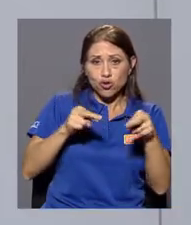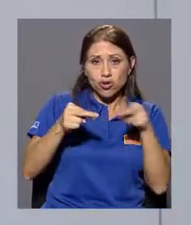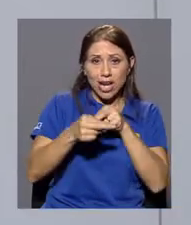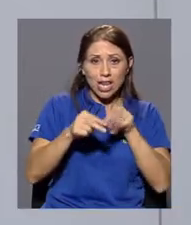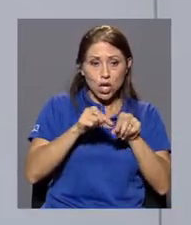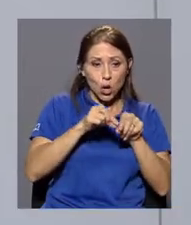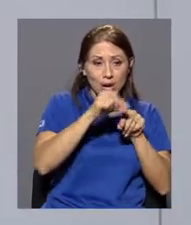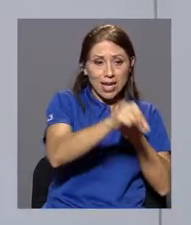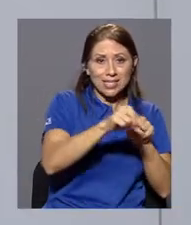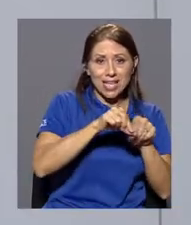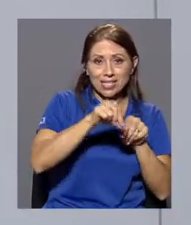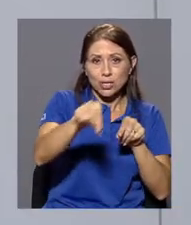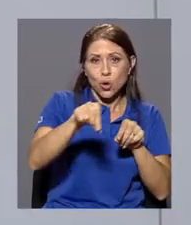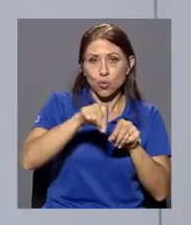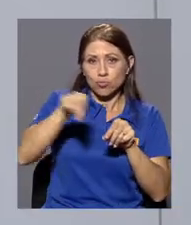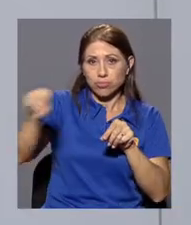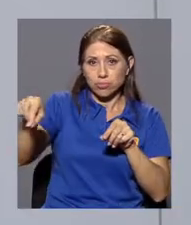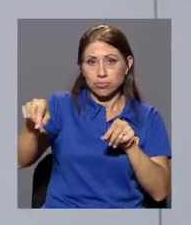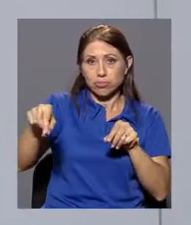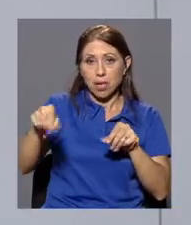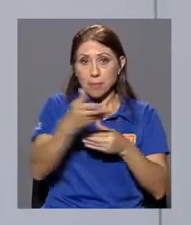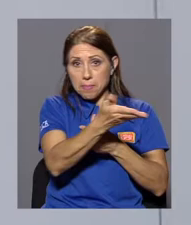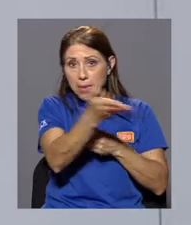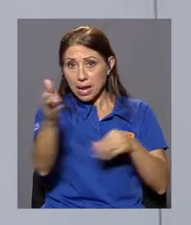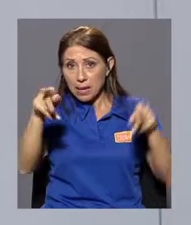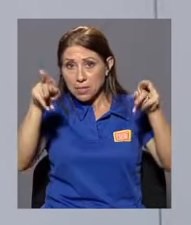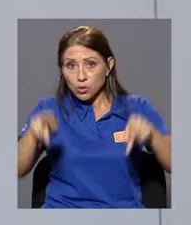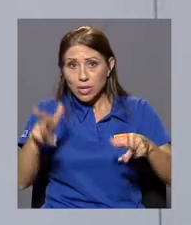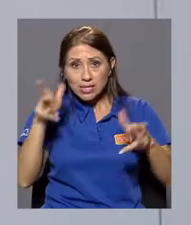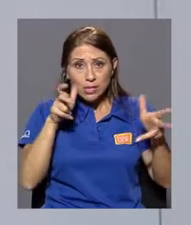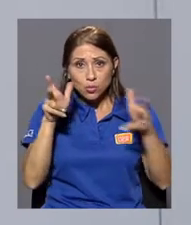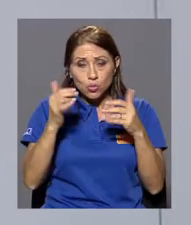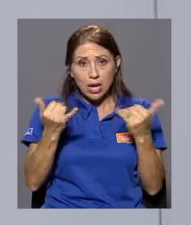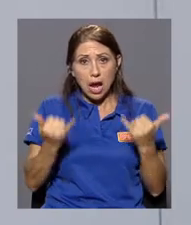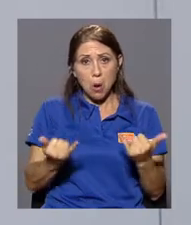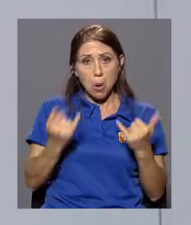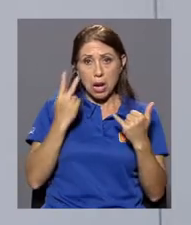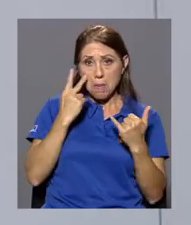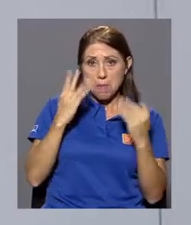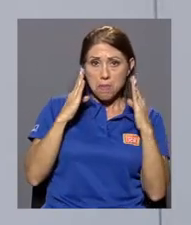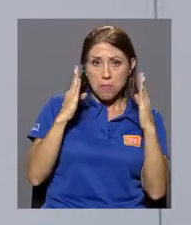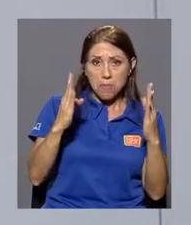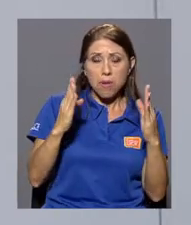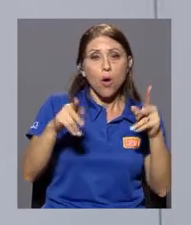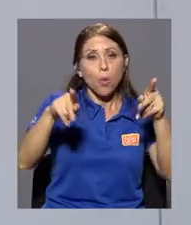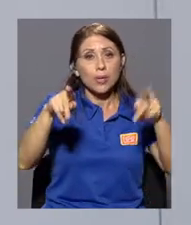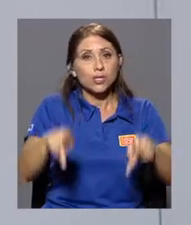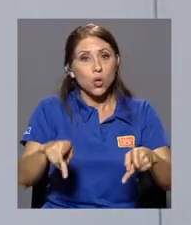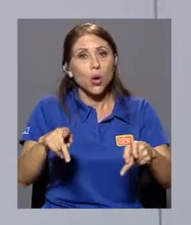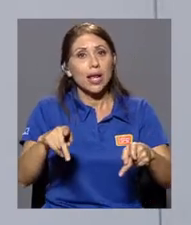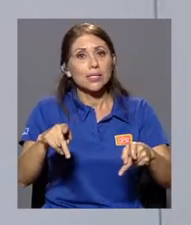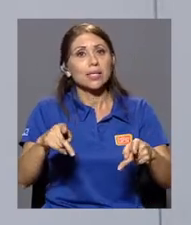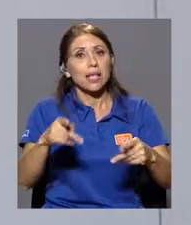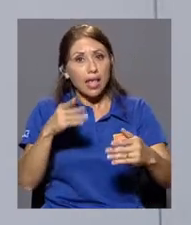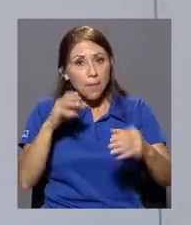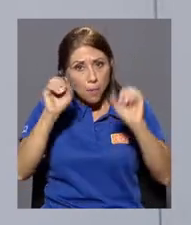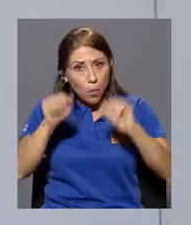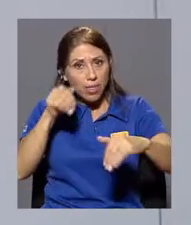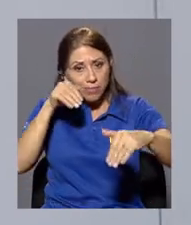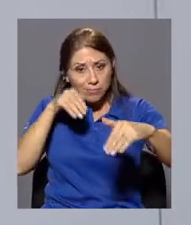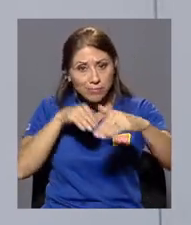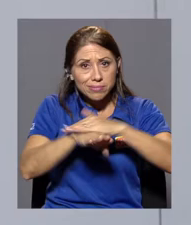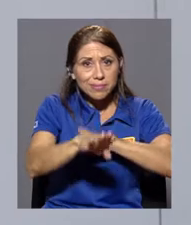Para que las personas o quienes nos escuchan o quienes tienen, digamos, acceso a las sedes y recintos,